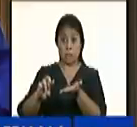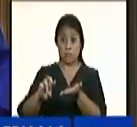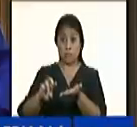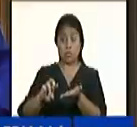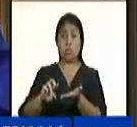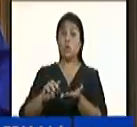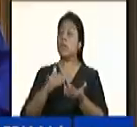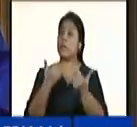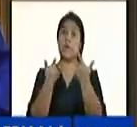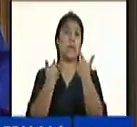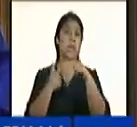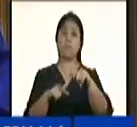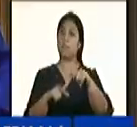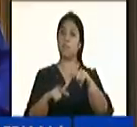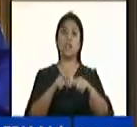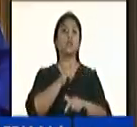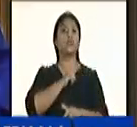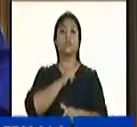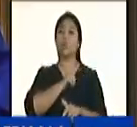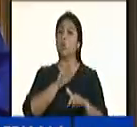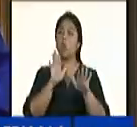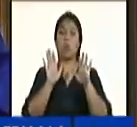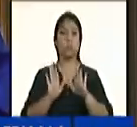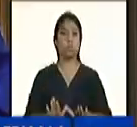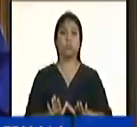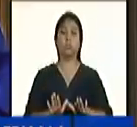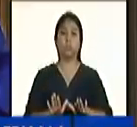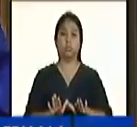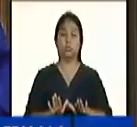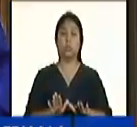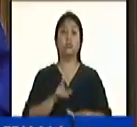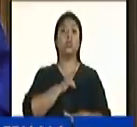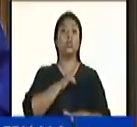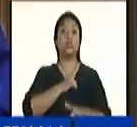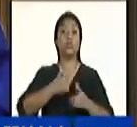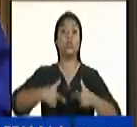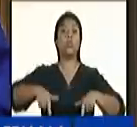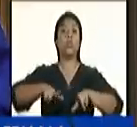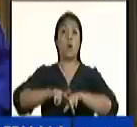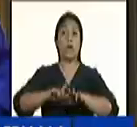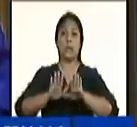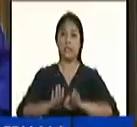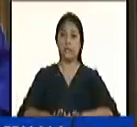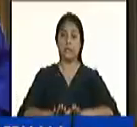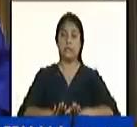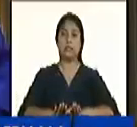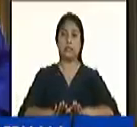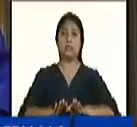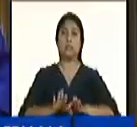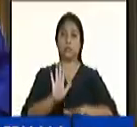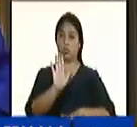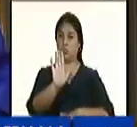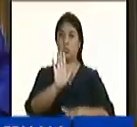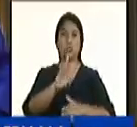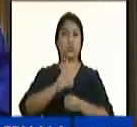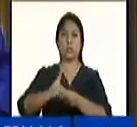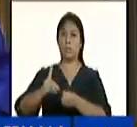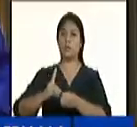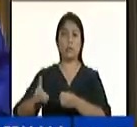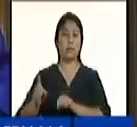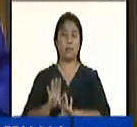están limitados únicamente para la locomoción, circulación y tránsito en su